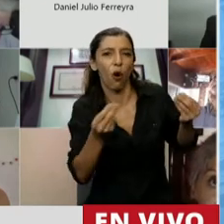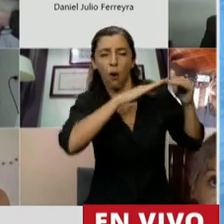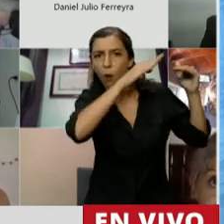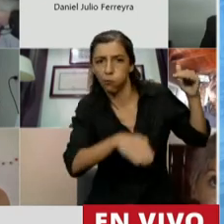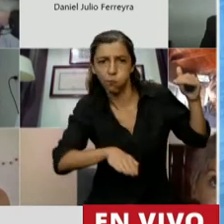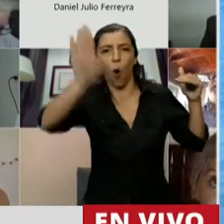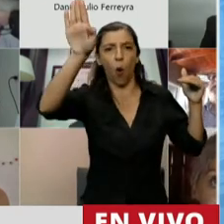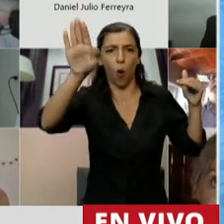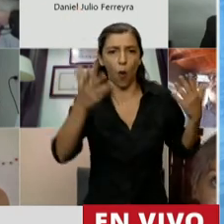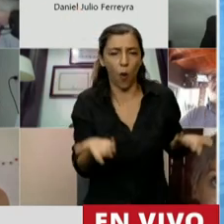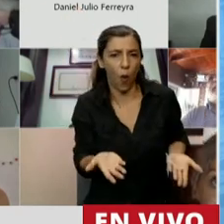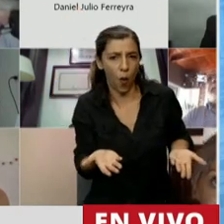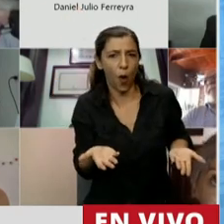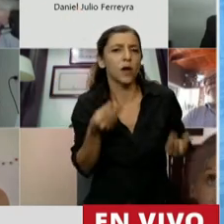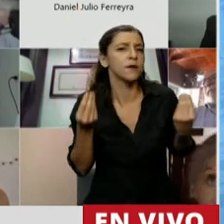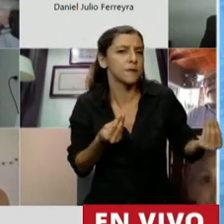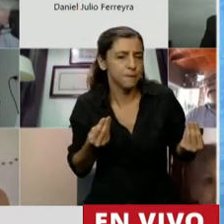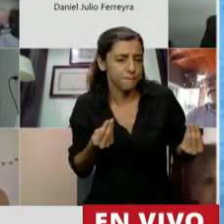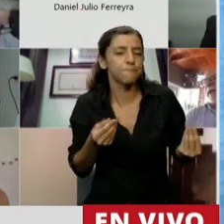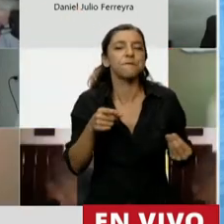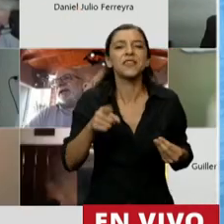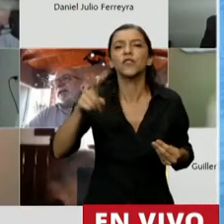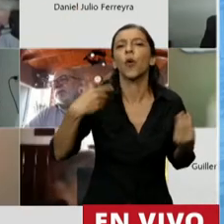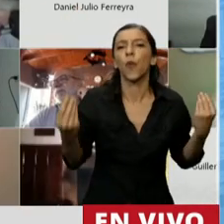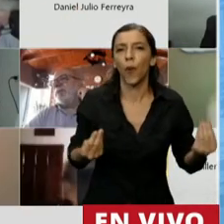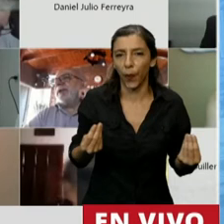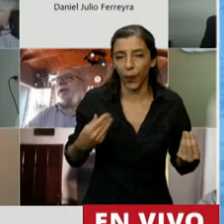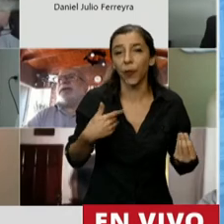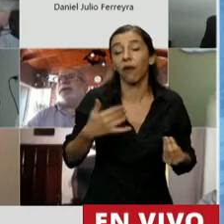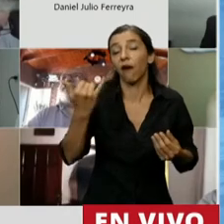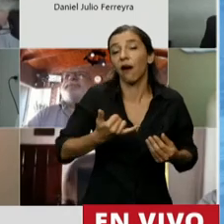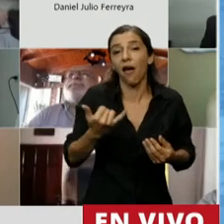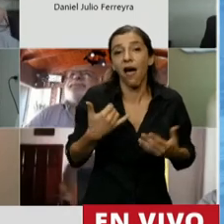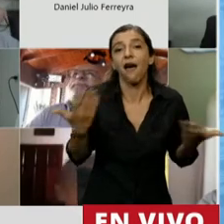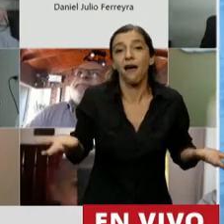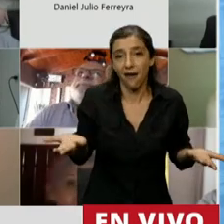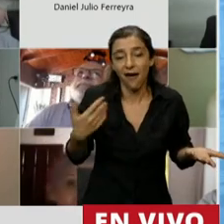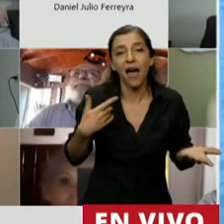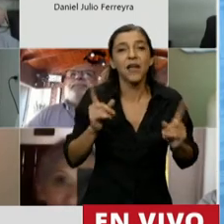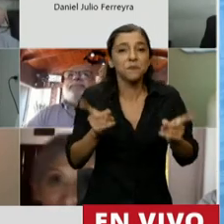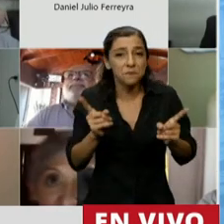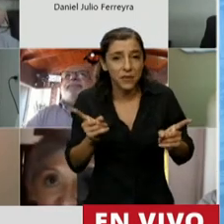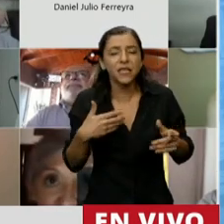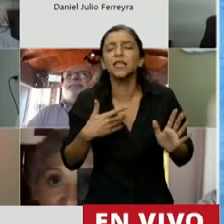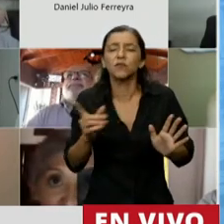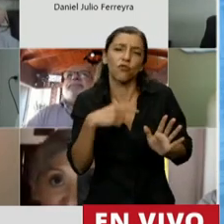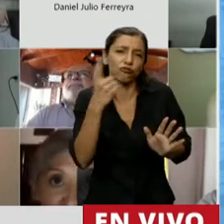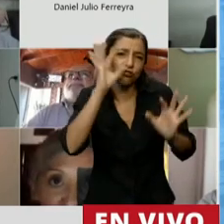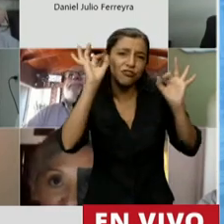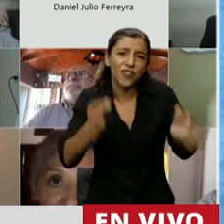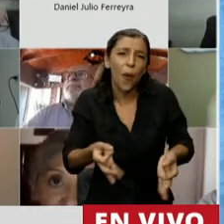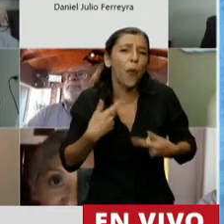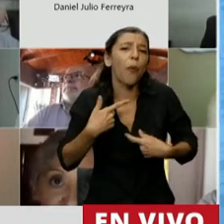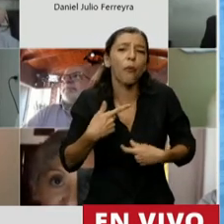esto? Pasa por una cuestión fundamental. Las prestaciones previsionales son por lejos el